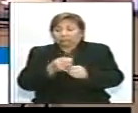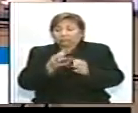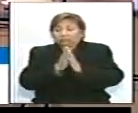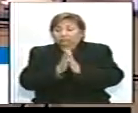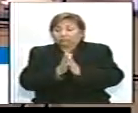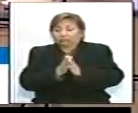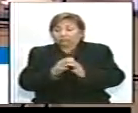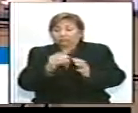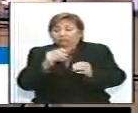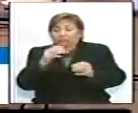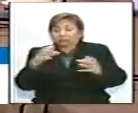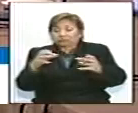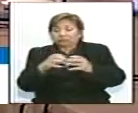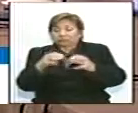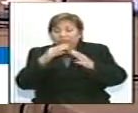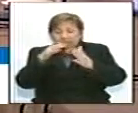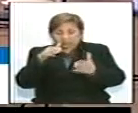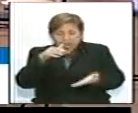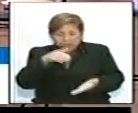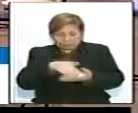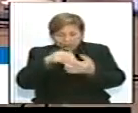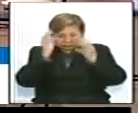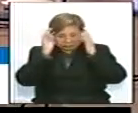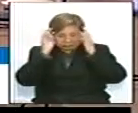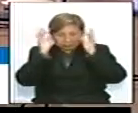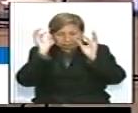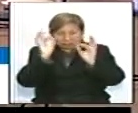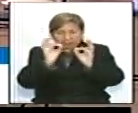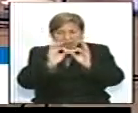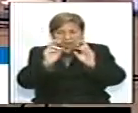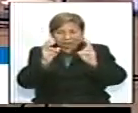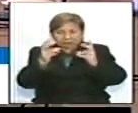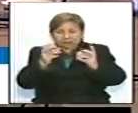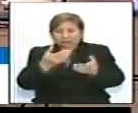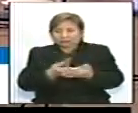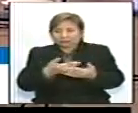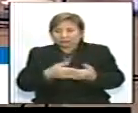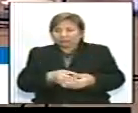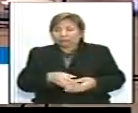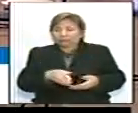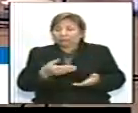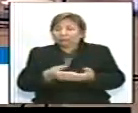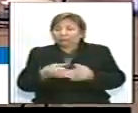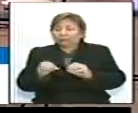pedido. Centrándonos puntualmente en el tema de